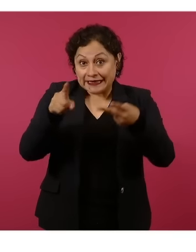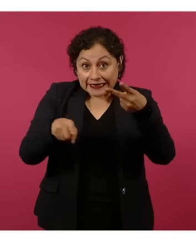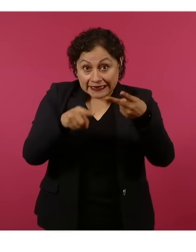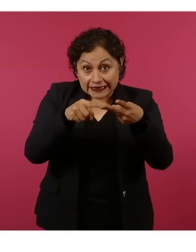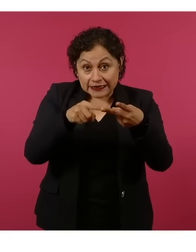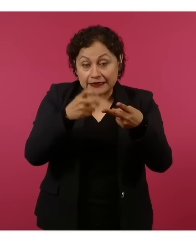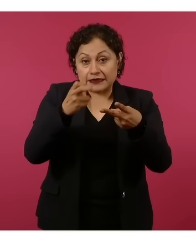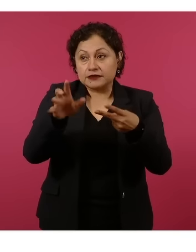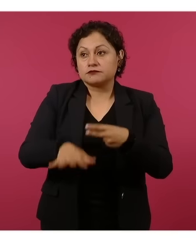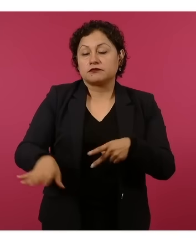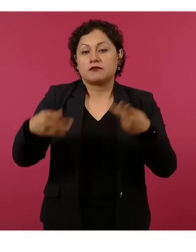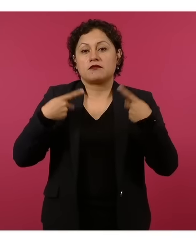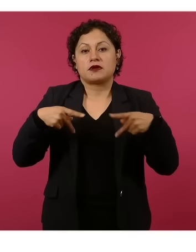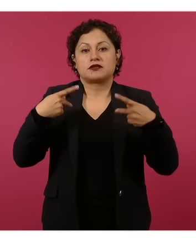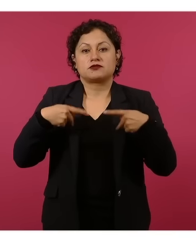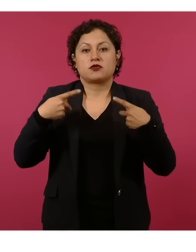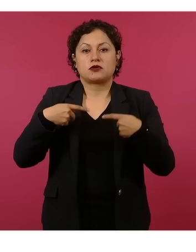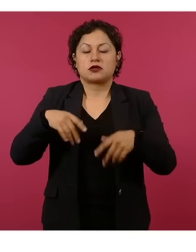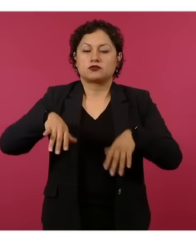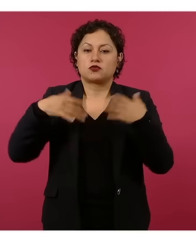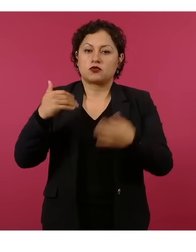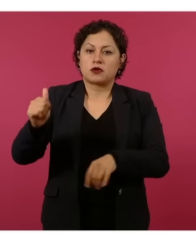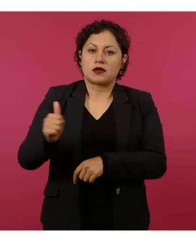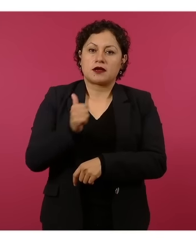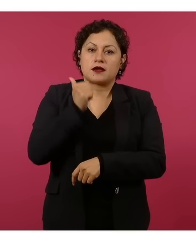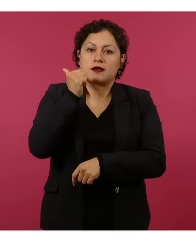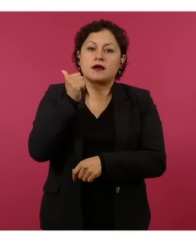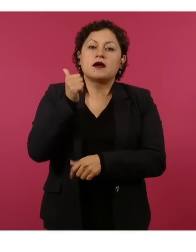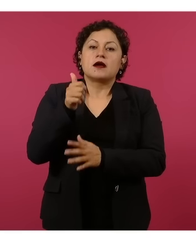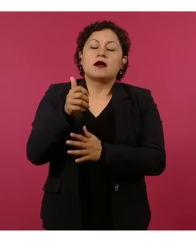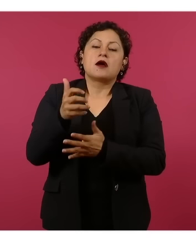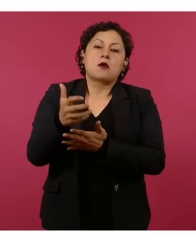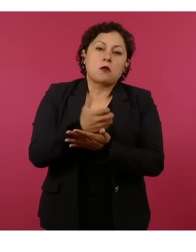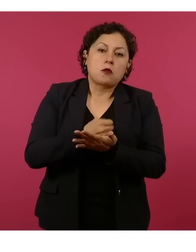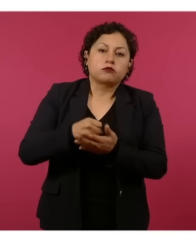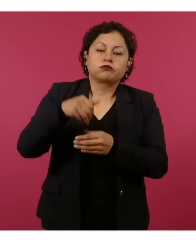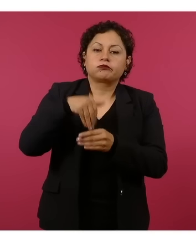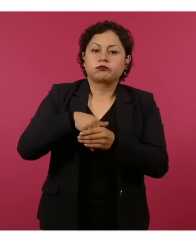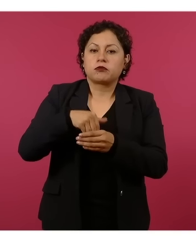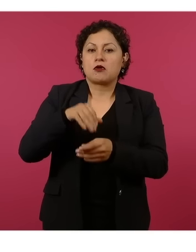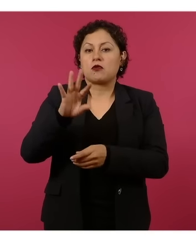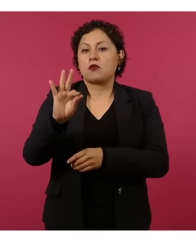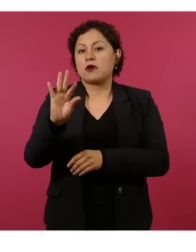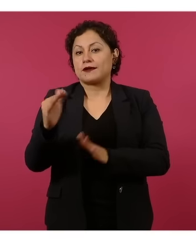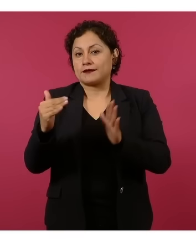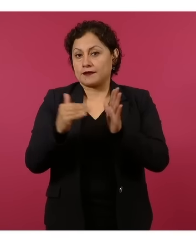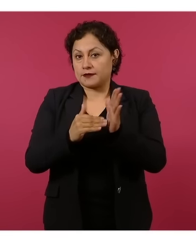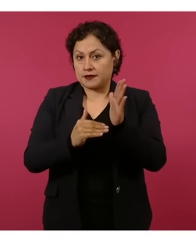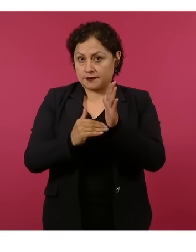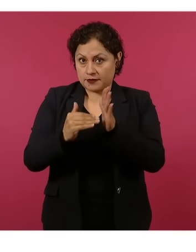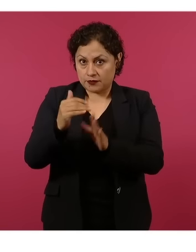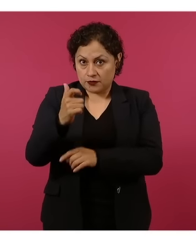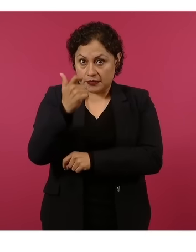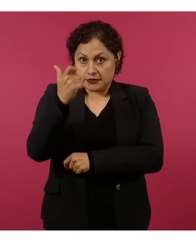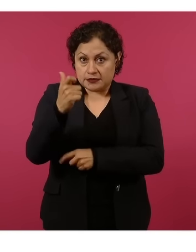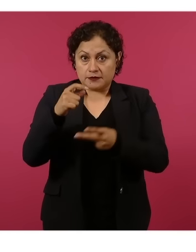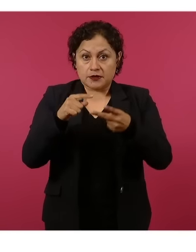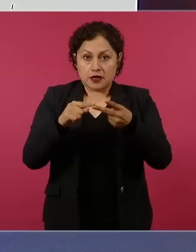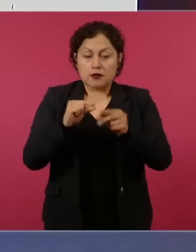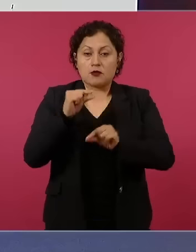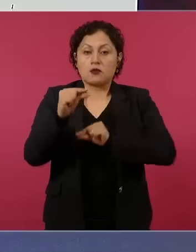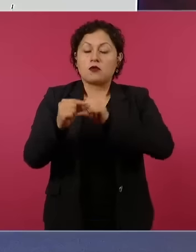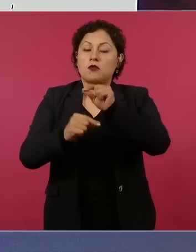los trabajadores de 40,000 millones de pesos y se proyecta para 2030 un